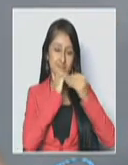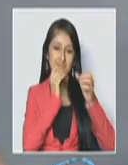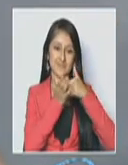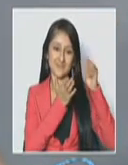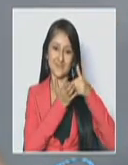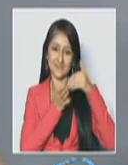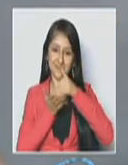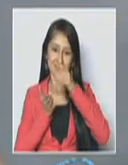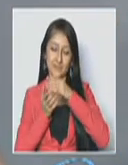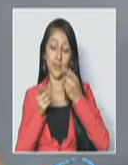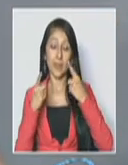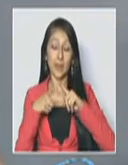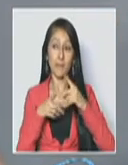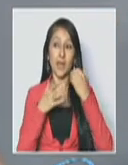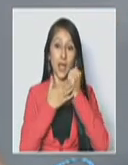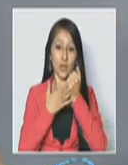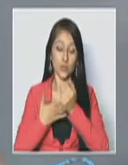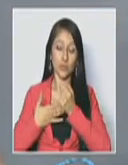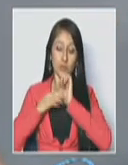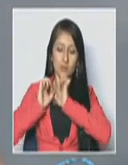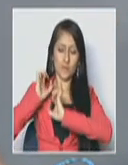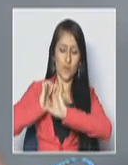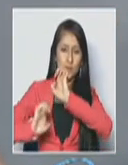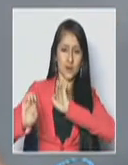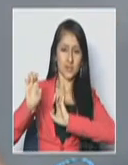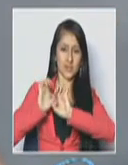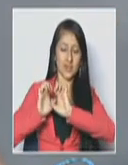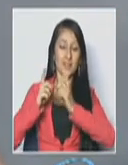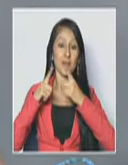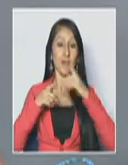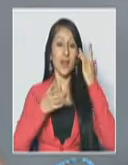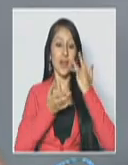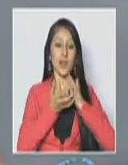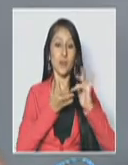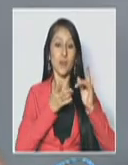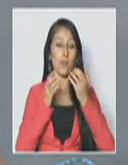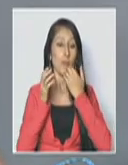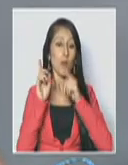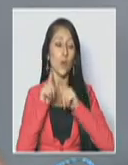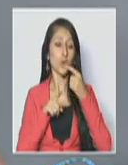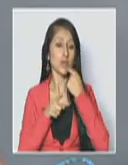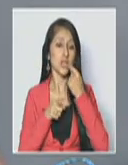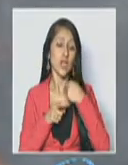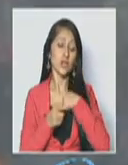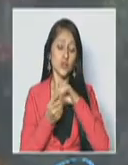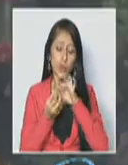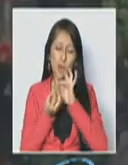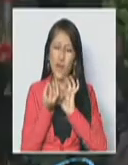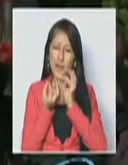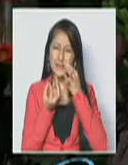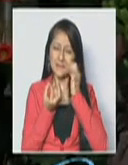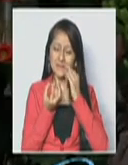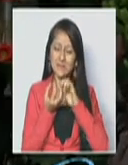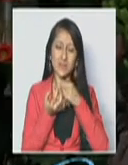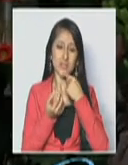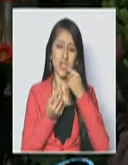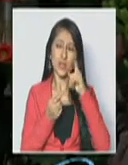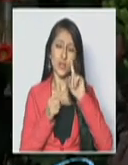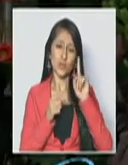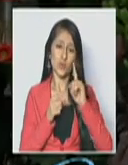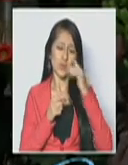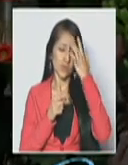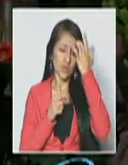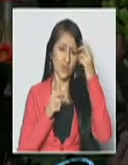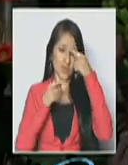mecanismo de defensa también y una limpieza del cuerpo que mucha gente dice yo no como ajo porque el sudor